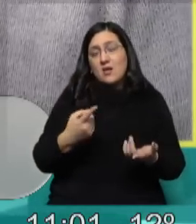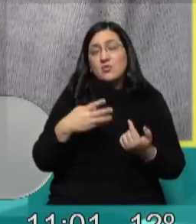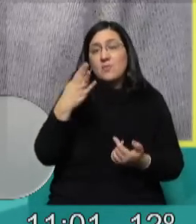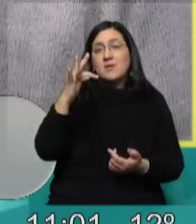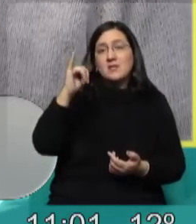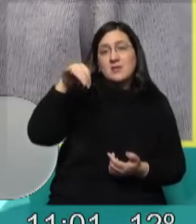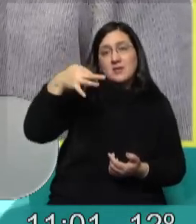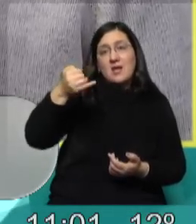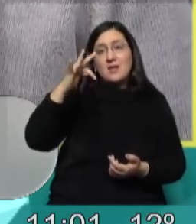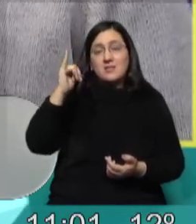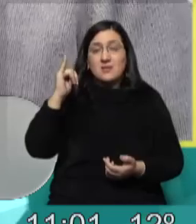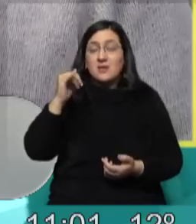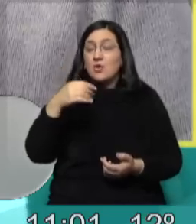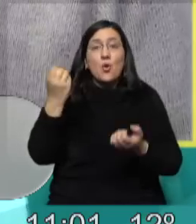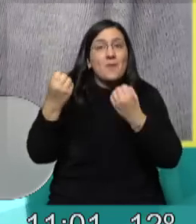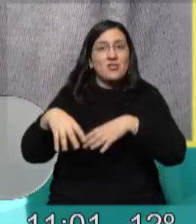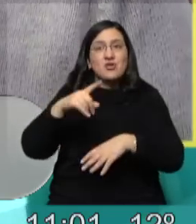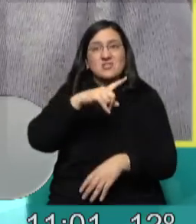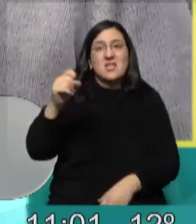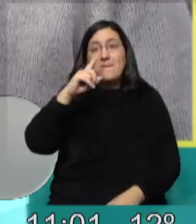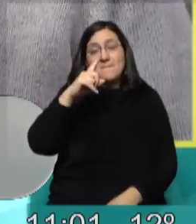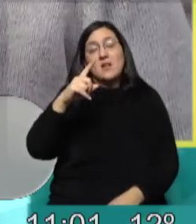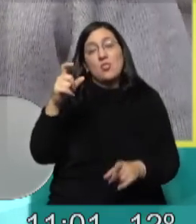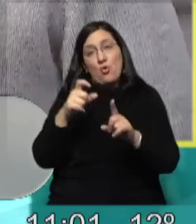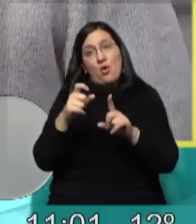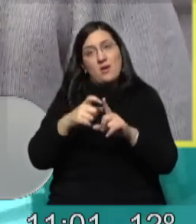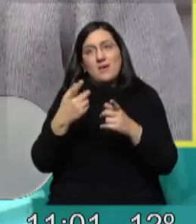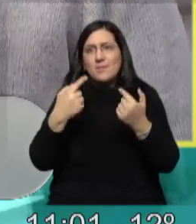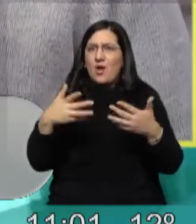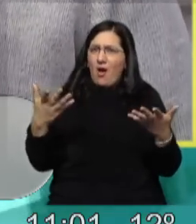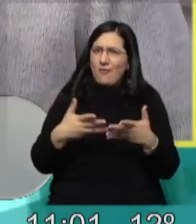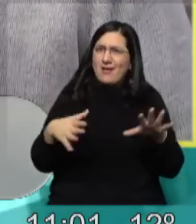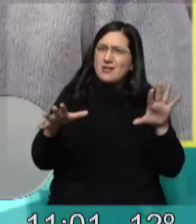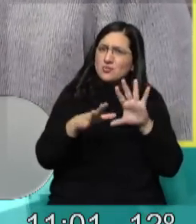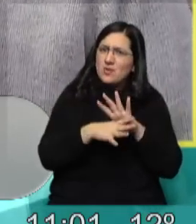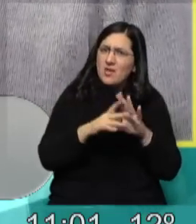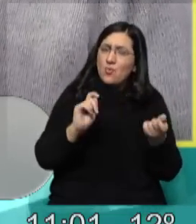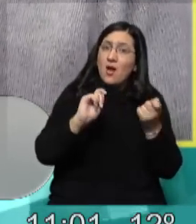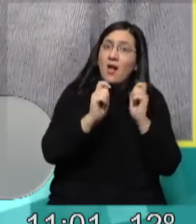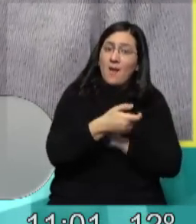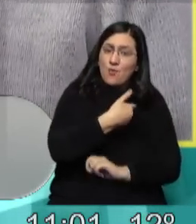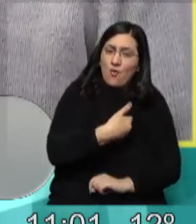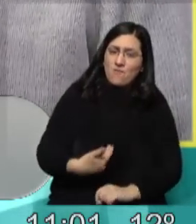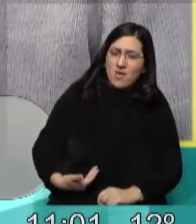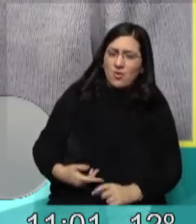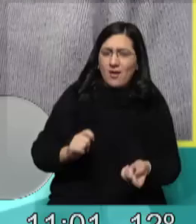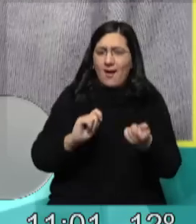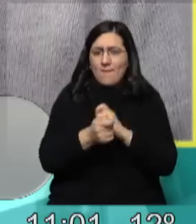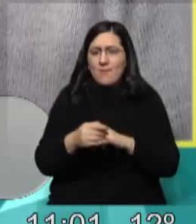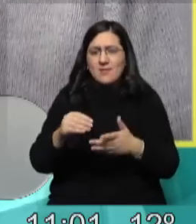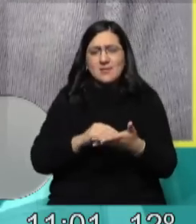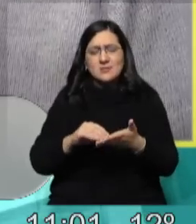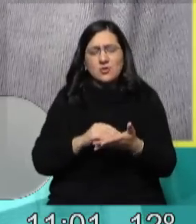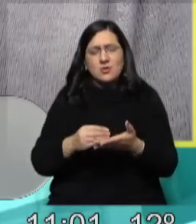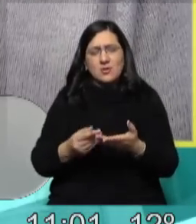perdió estos 100 mil dólares que dice que perdió. Da la casualidad que hay un cambio de gobierno, hay un cambio de administración, y